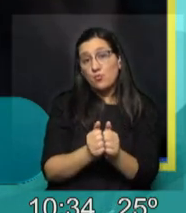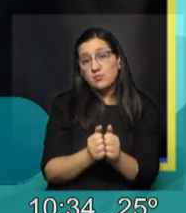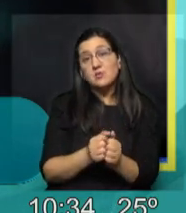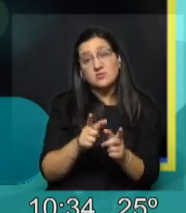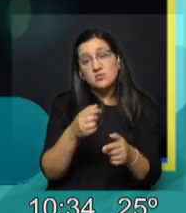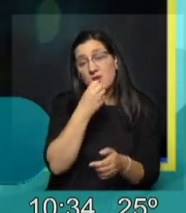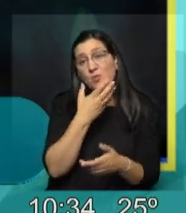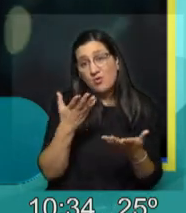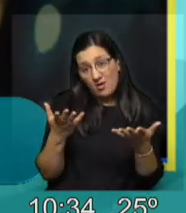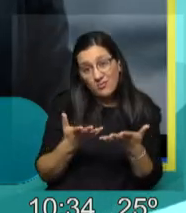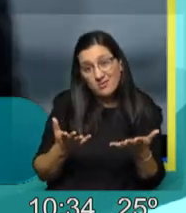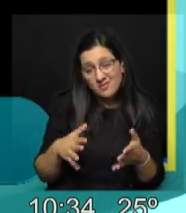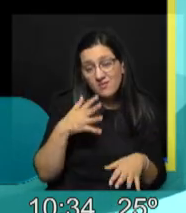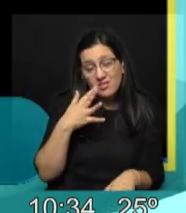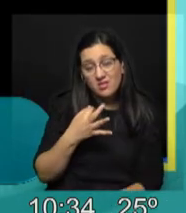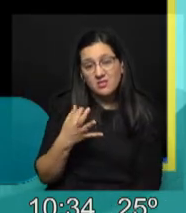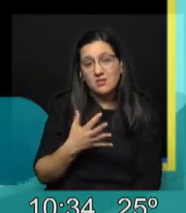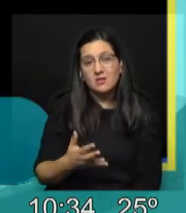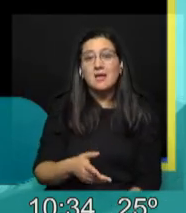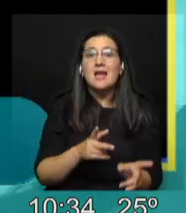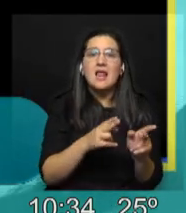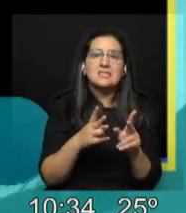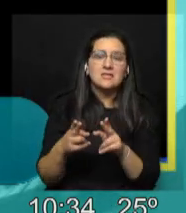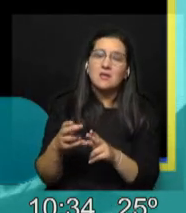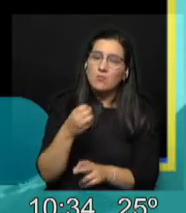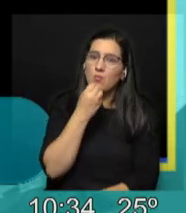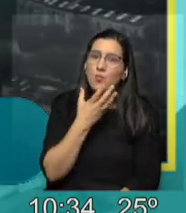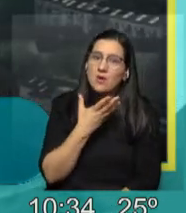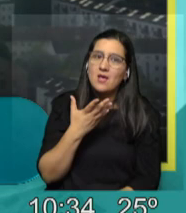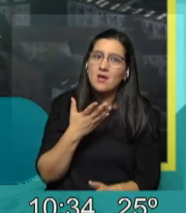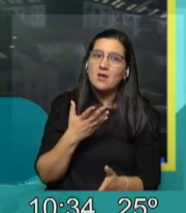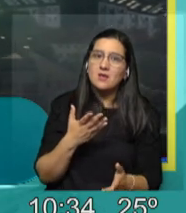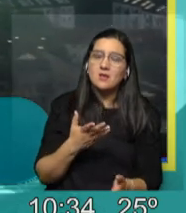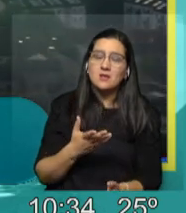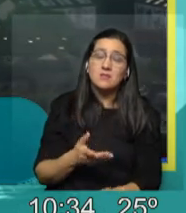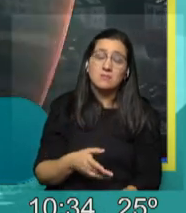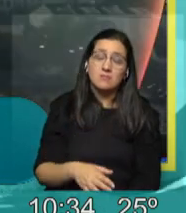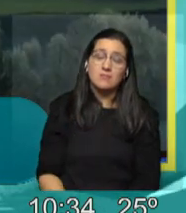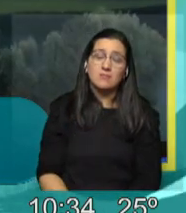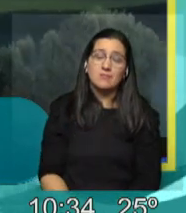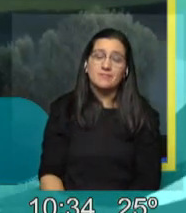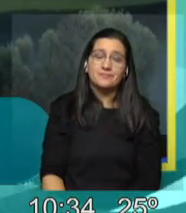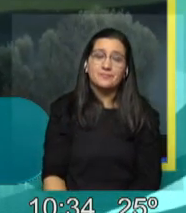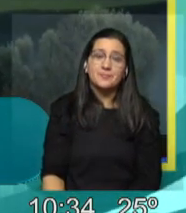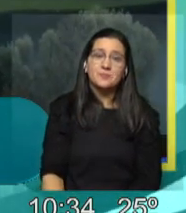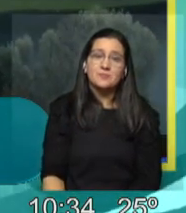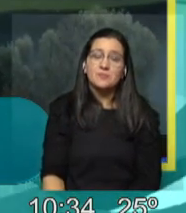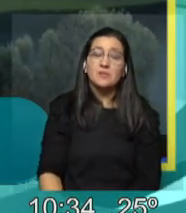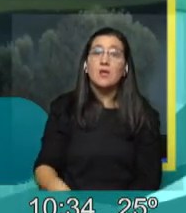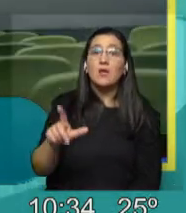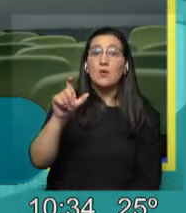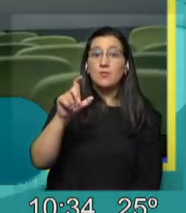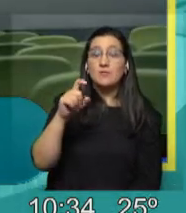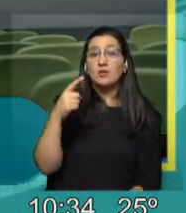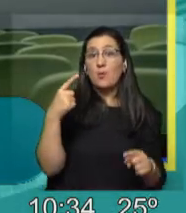estos tiempos que están corriendo, ¿no? Sé que la serie es bastante, bastante oportuna en ese sentido. Obviamente lo que tenía que ser